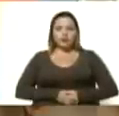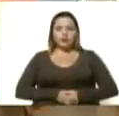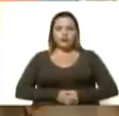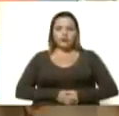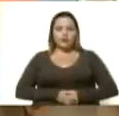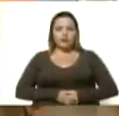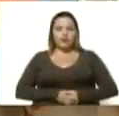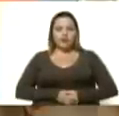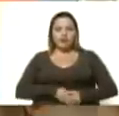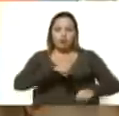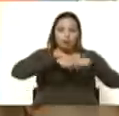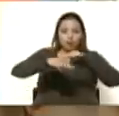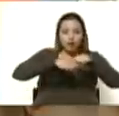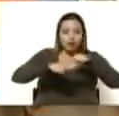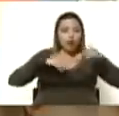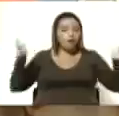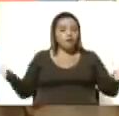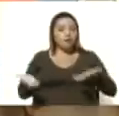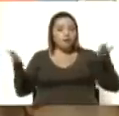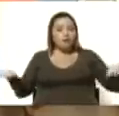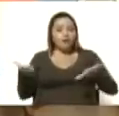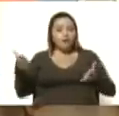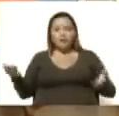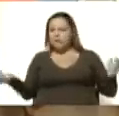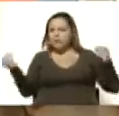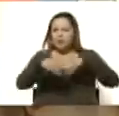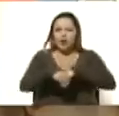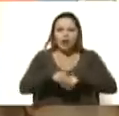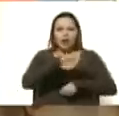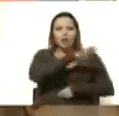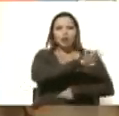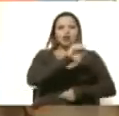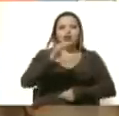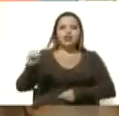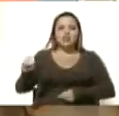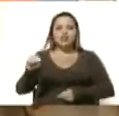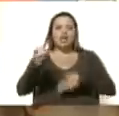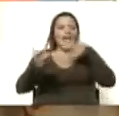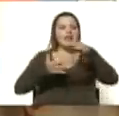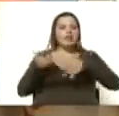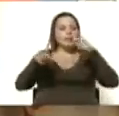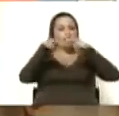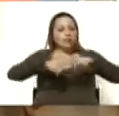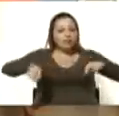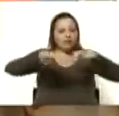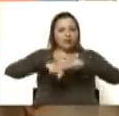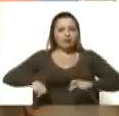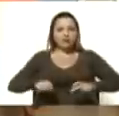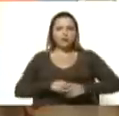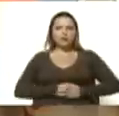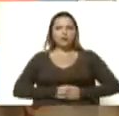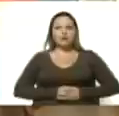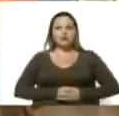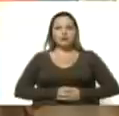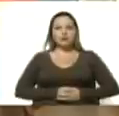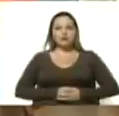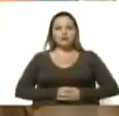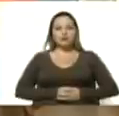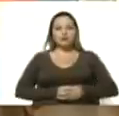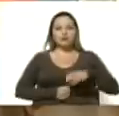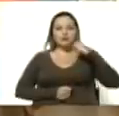accionó, promovió más de 400 diligencias. Imaginémoslo de lo que estamos